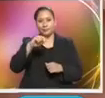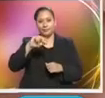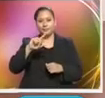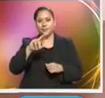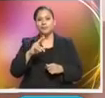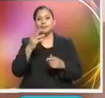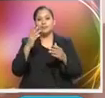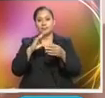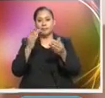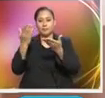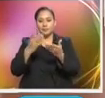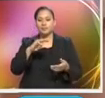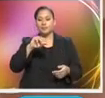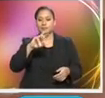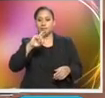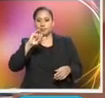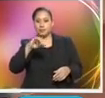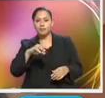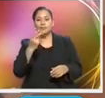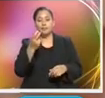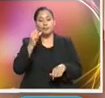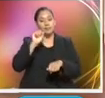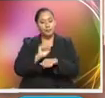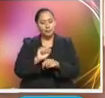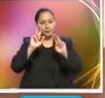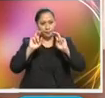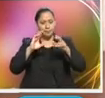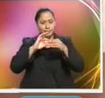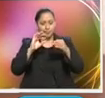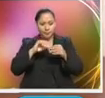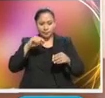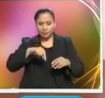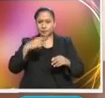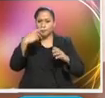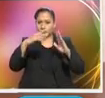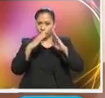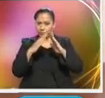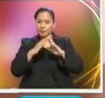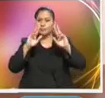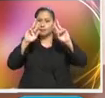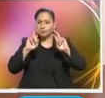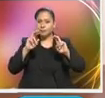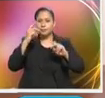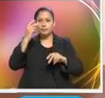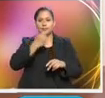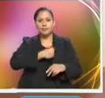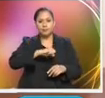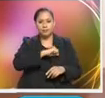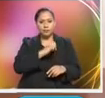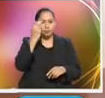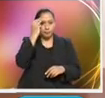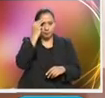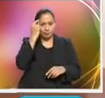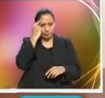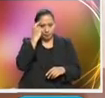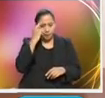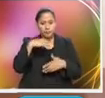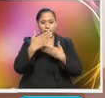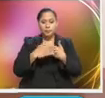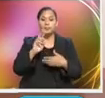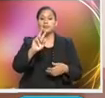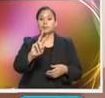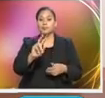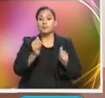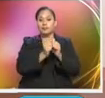Nos acompaña Miriam Cervantes y bueno, durante esta semana abordaremos aquí en su casa el tema de la salud mental porque el próximo